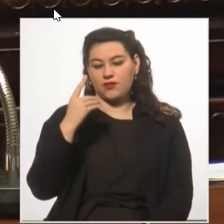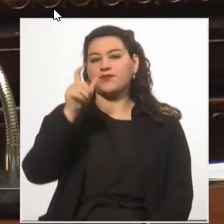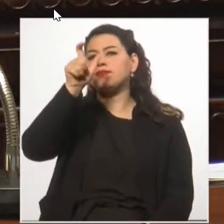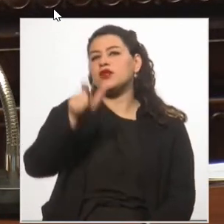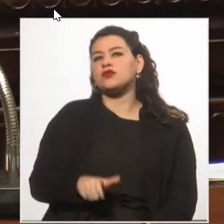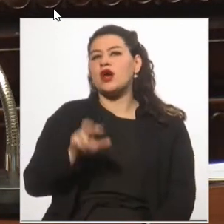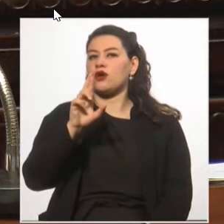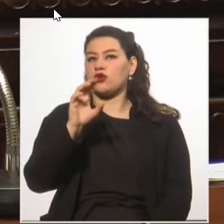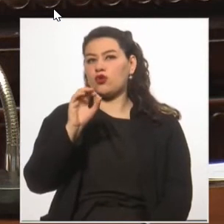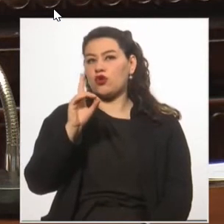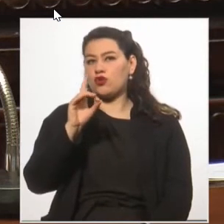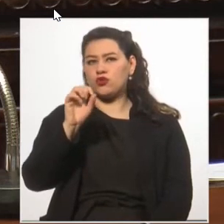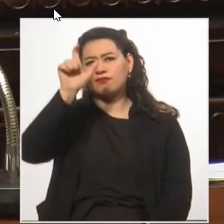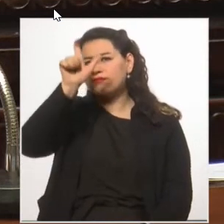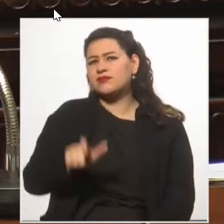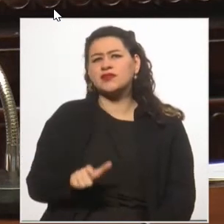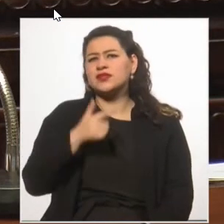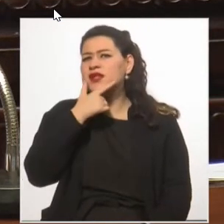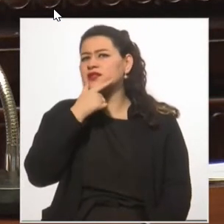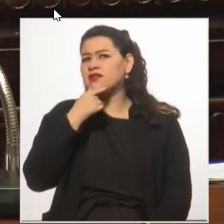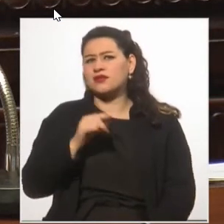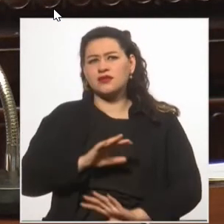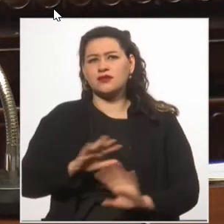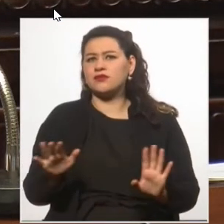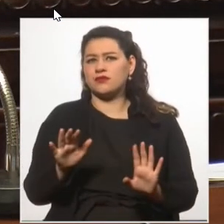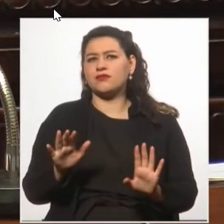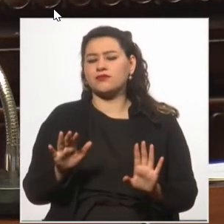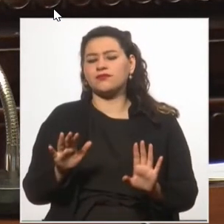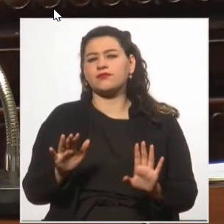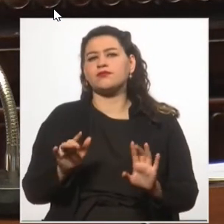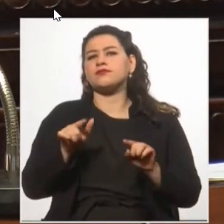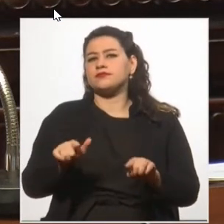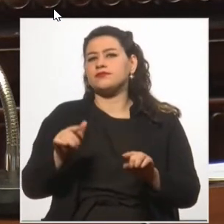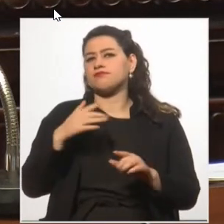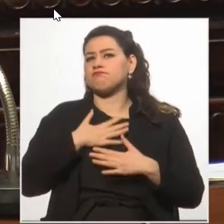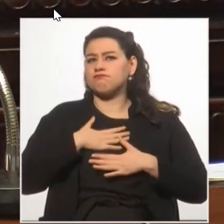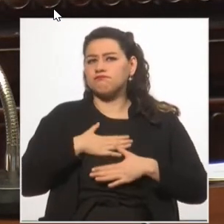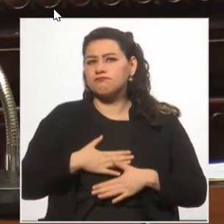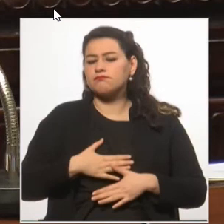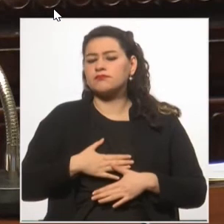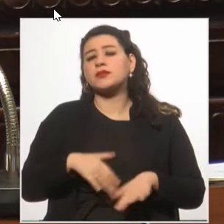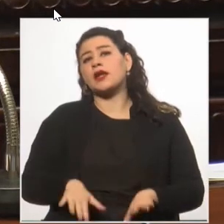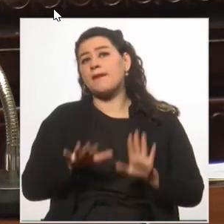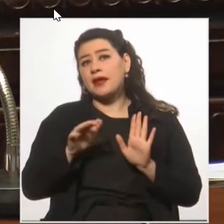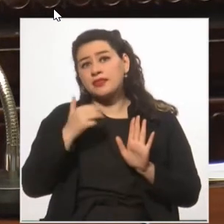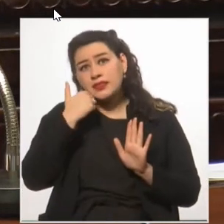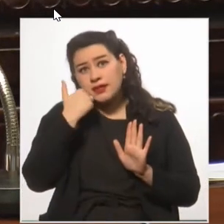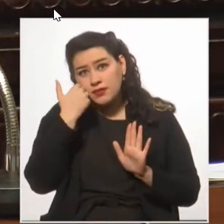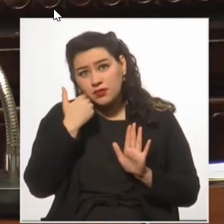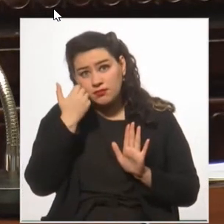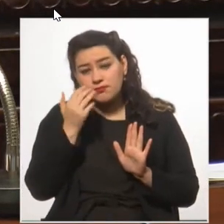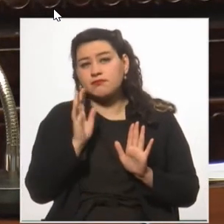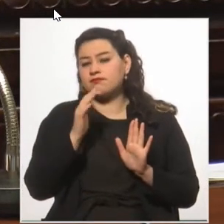Rodó era un hombre sencillo, de antecedentes patricios, retraído, tal vez tímido,